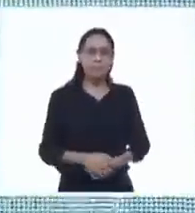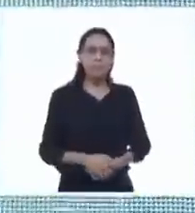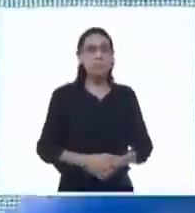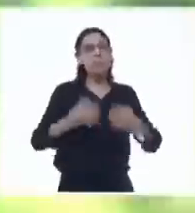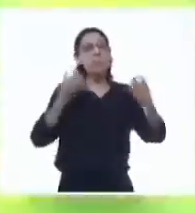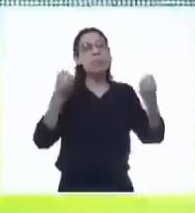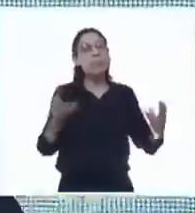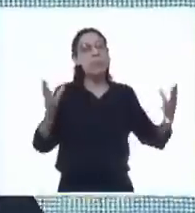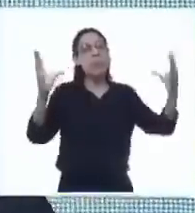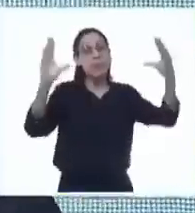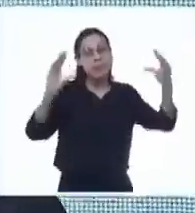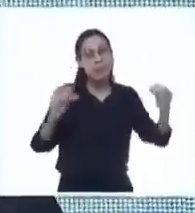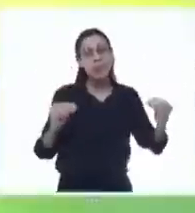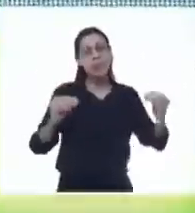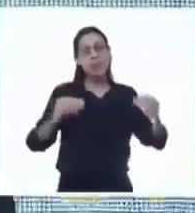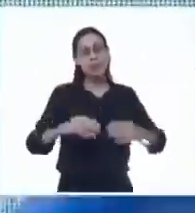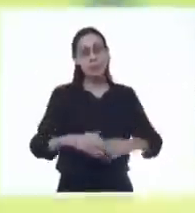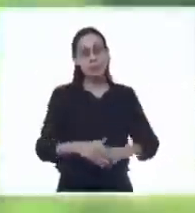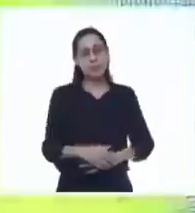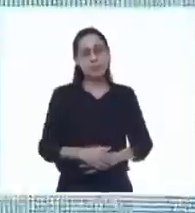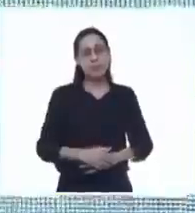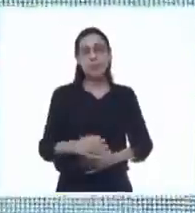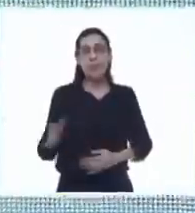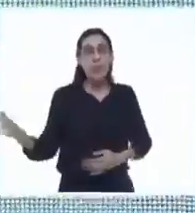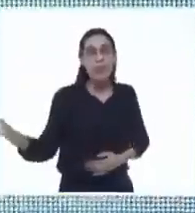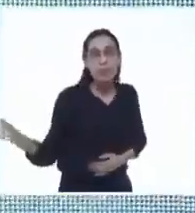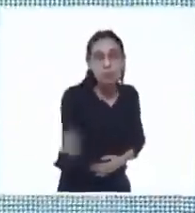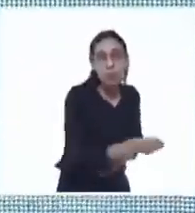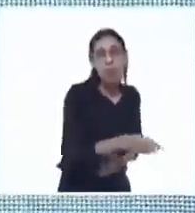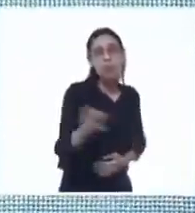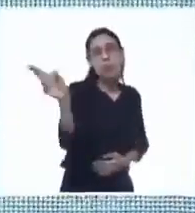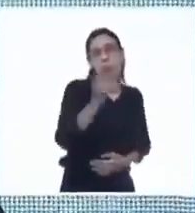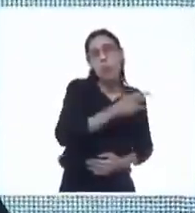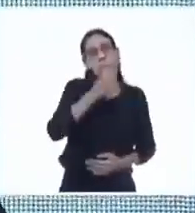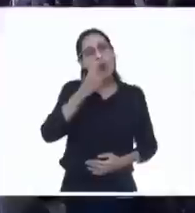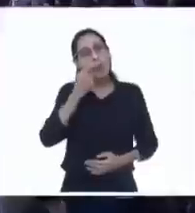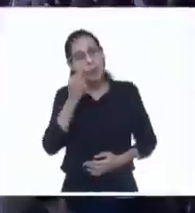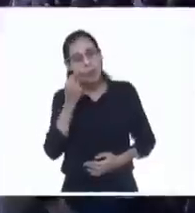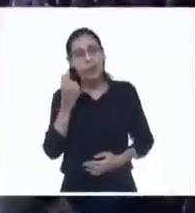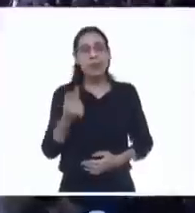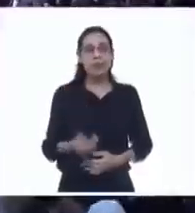Buenas noches a todos y todas.